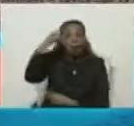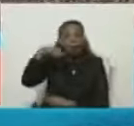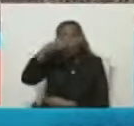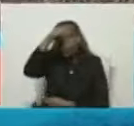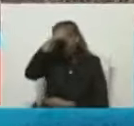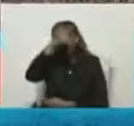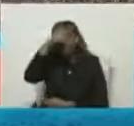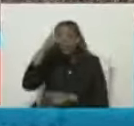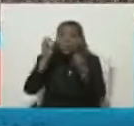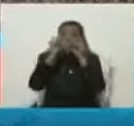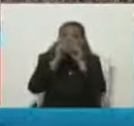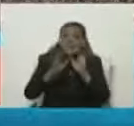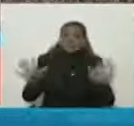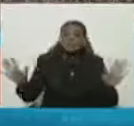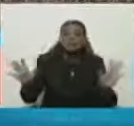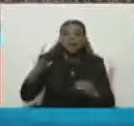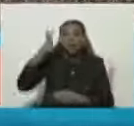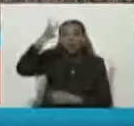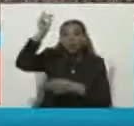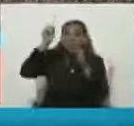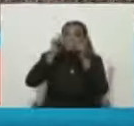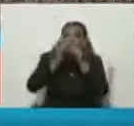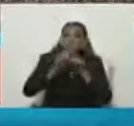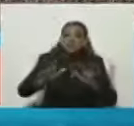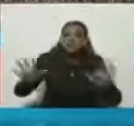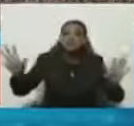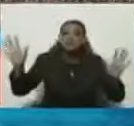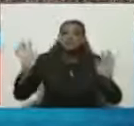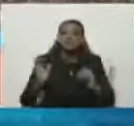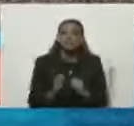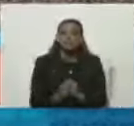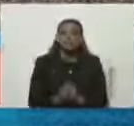bendito. ¡Ah, bendito!